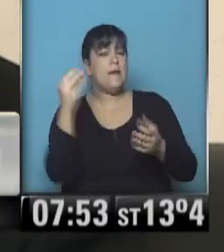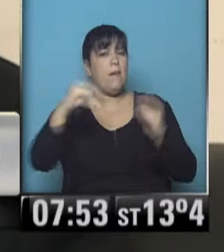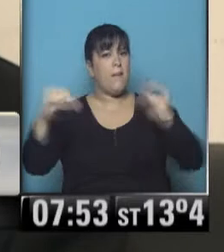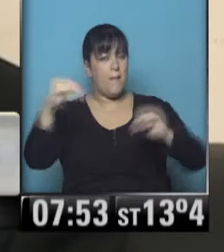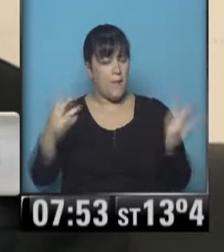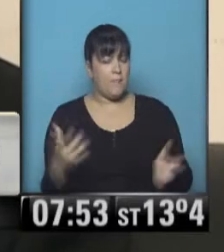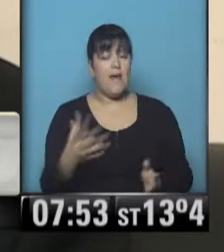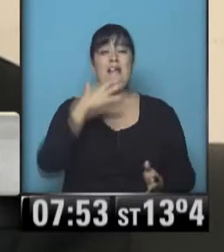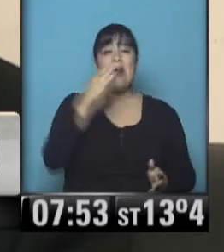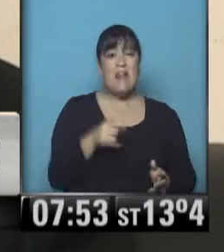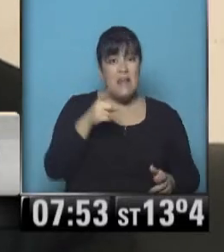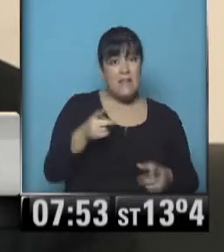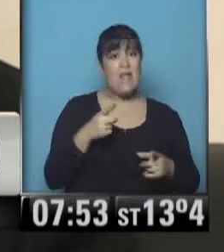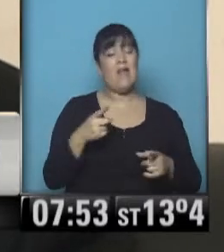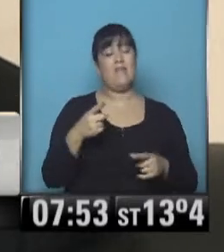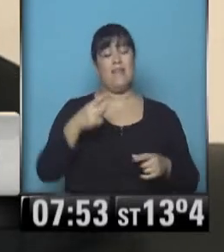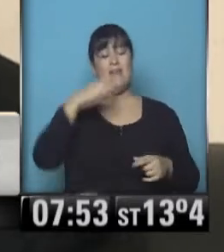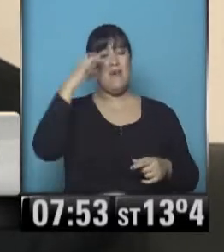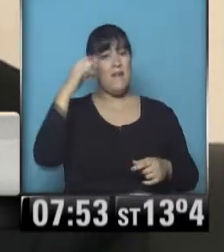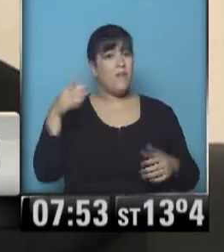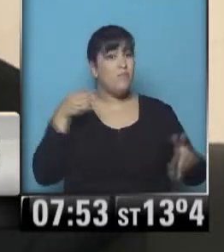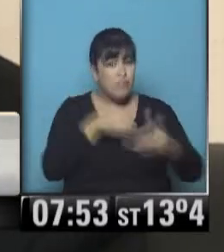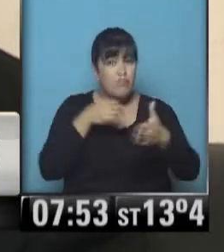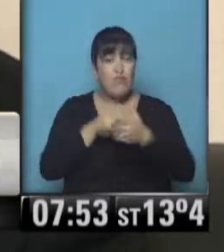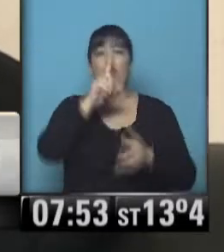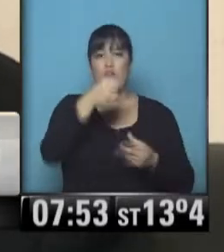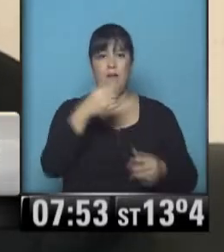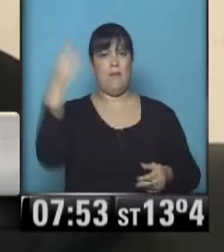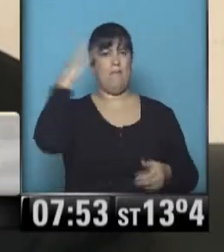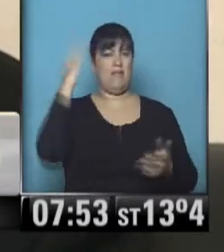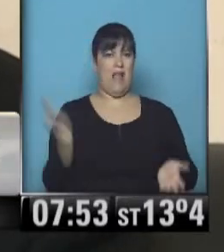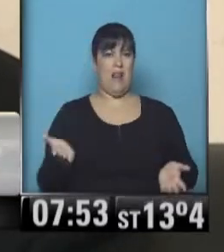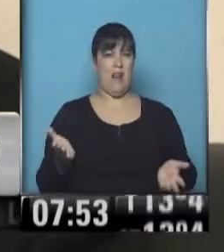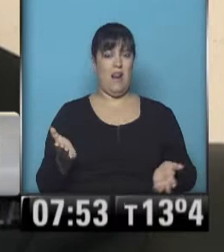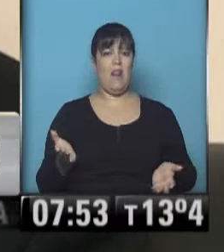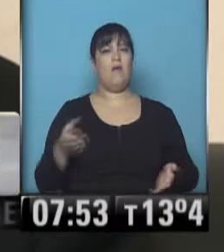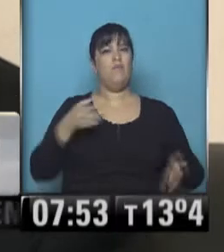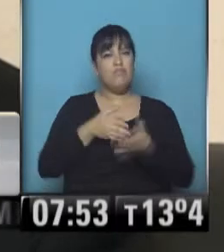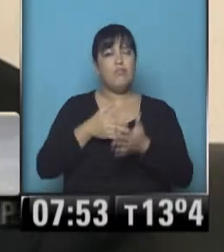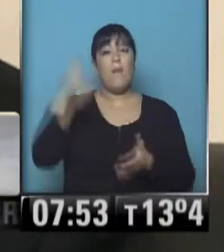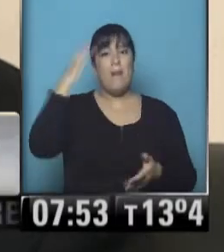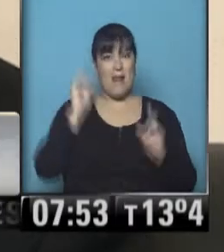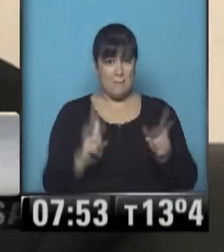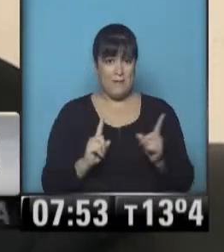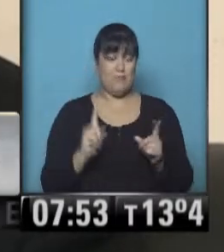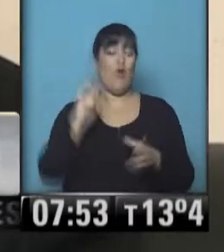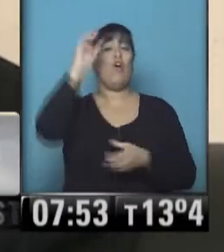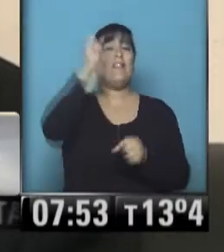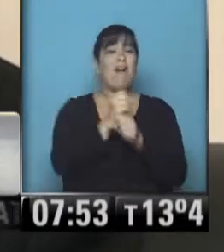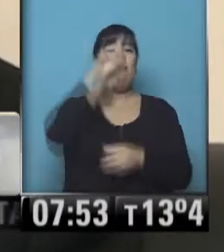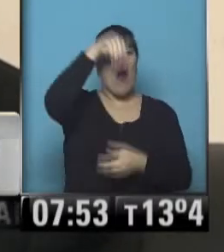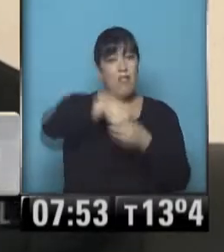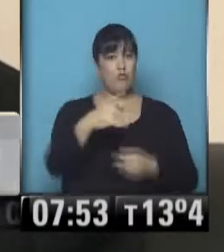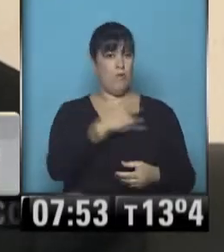las verdaderas barreras son mentales. Entonces venimos trabajando y mentales para quienes somos universitarios, somos parte